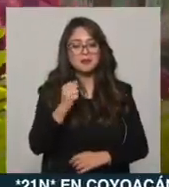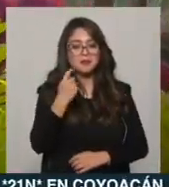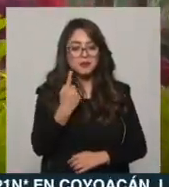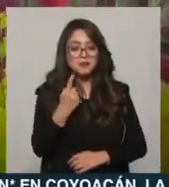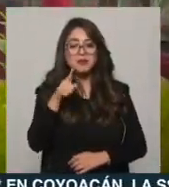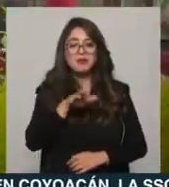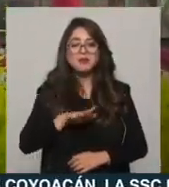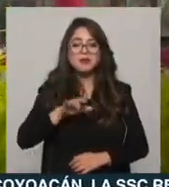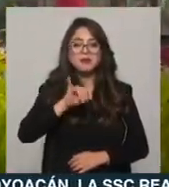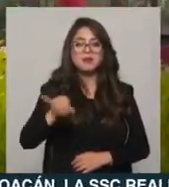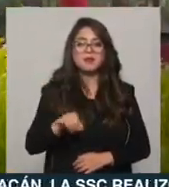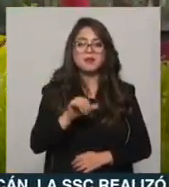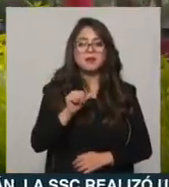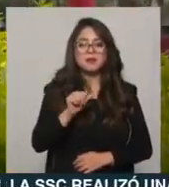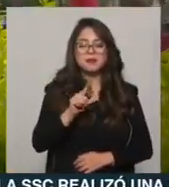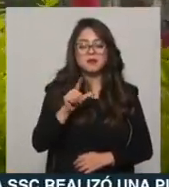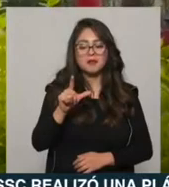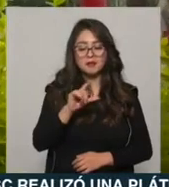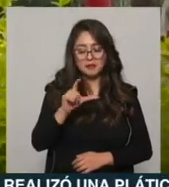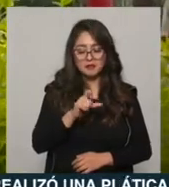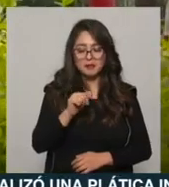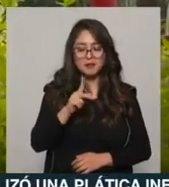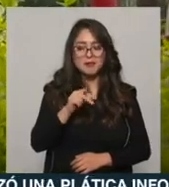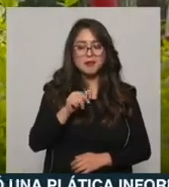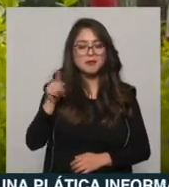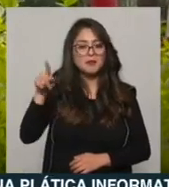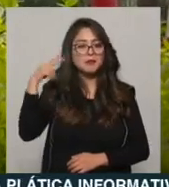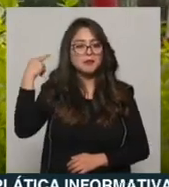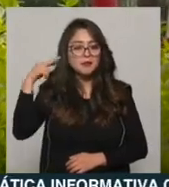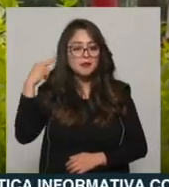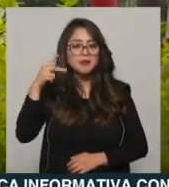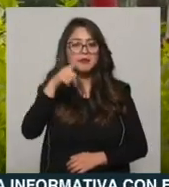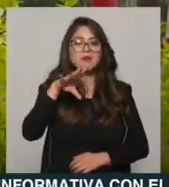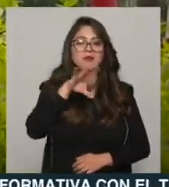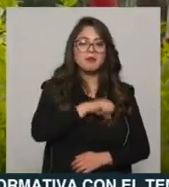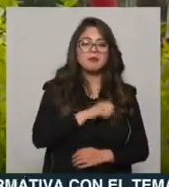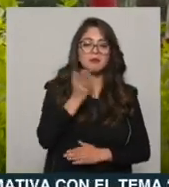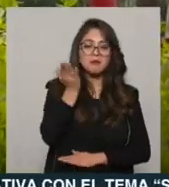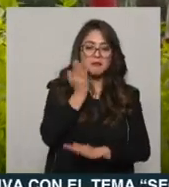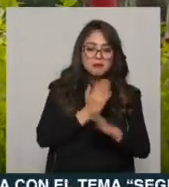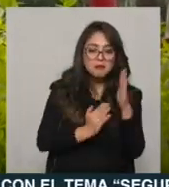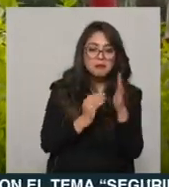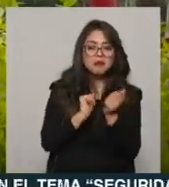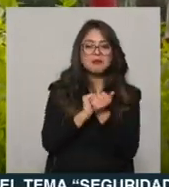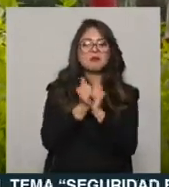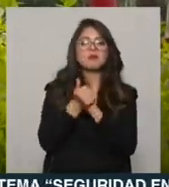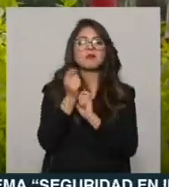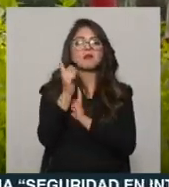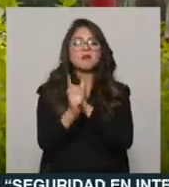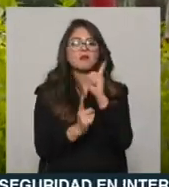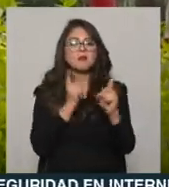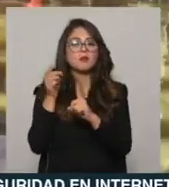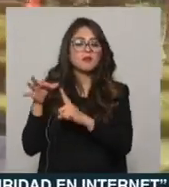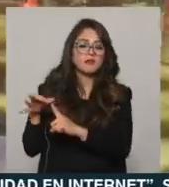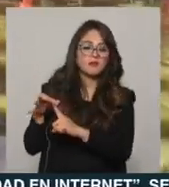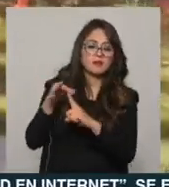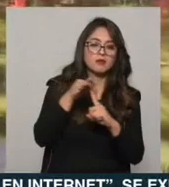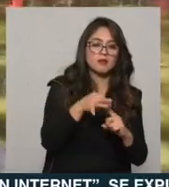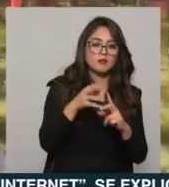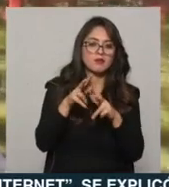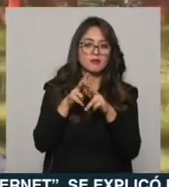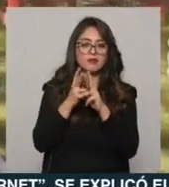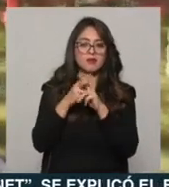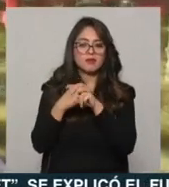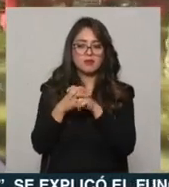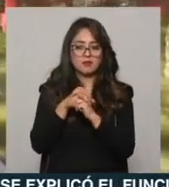Jalapa, Enríquez, Veracruz. Amante principalmente de las artes marciales, deporte que lo llevó a la lucha libre. Fíjate